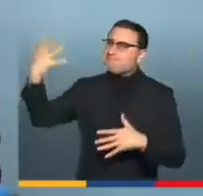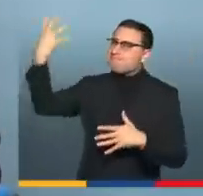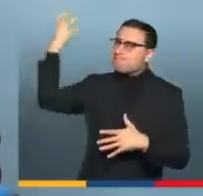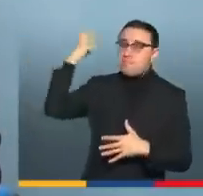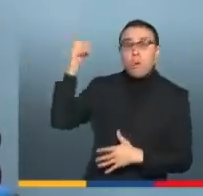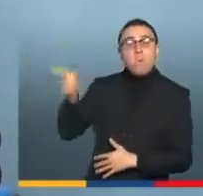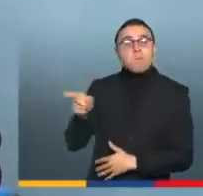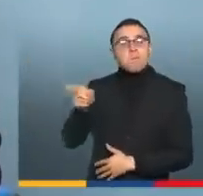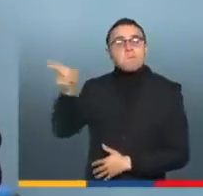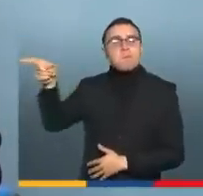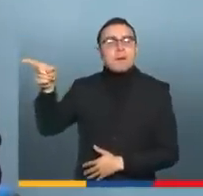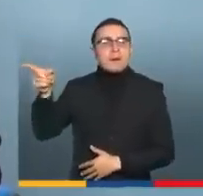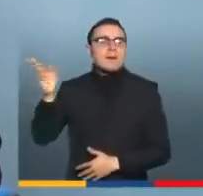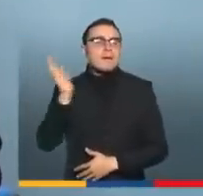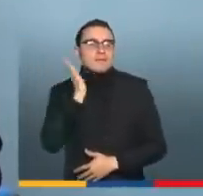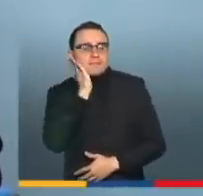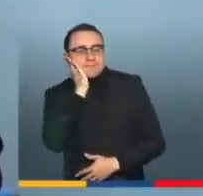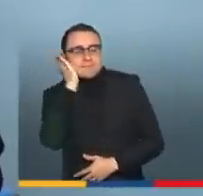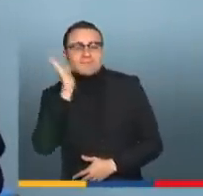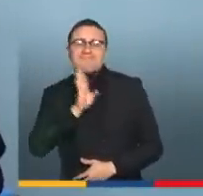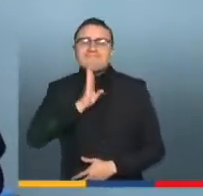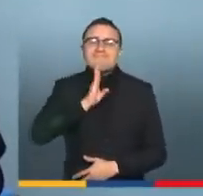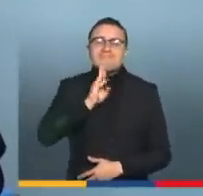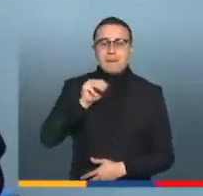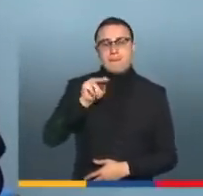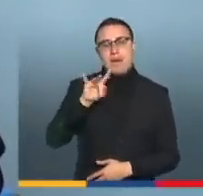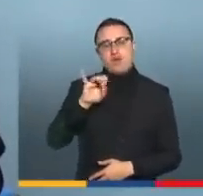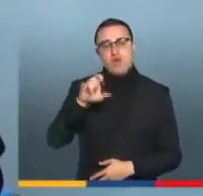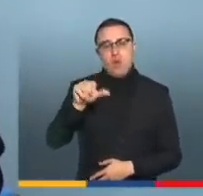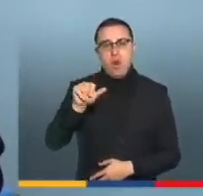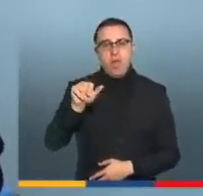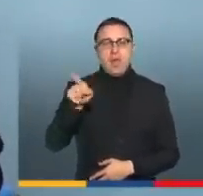Allí dormía Manuelita Sáenz con Bolívar.